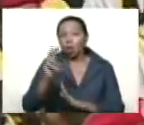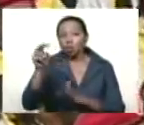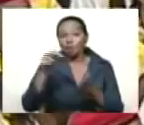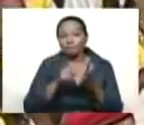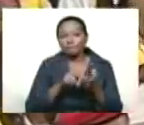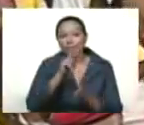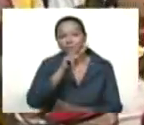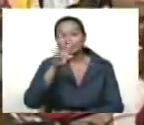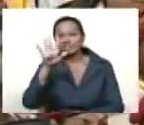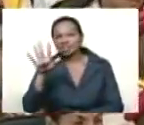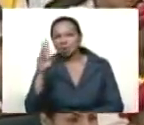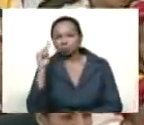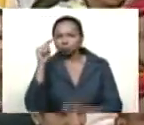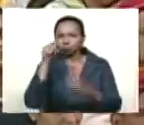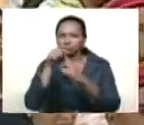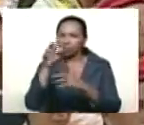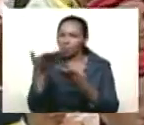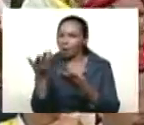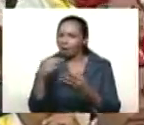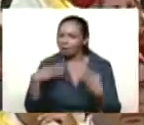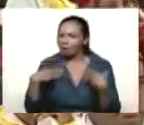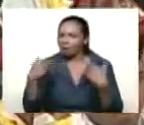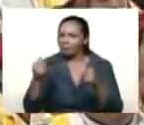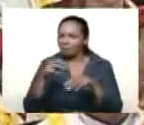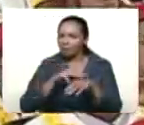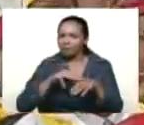2025. ¿Cuál es la meta, doctor Carlos Alvarado?